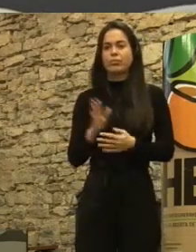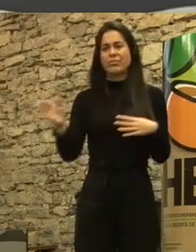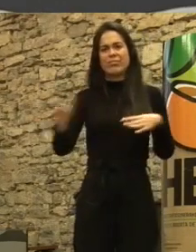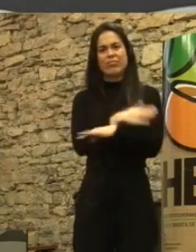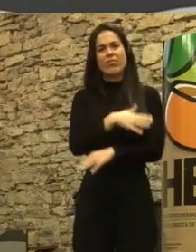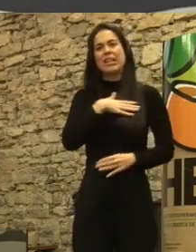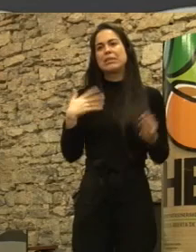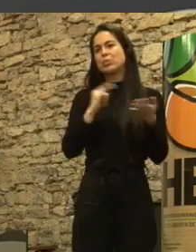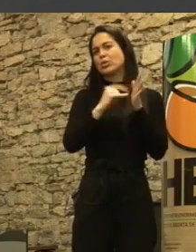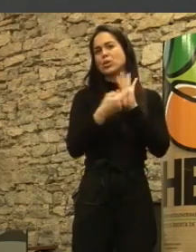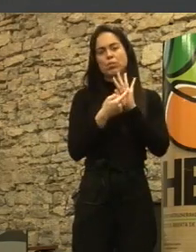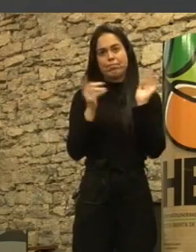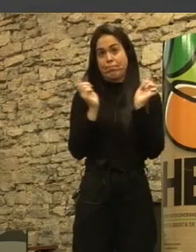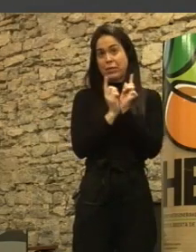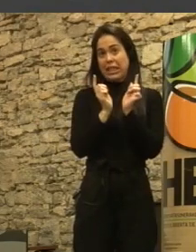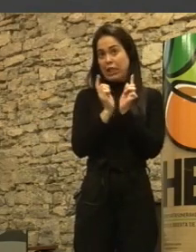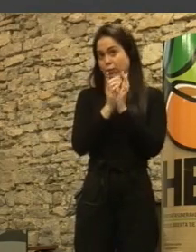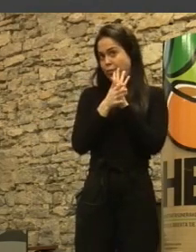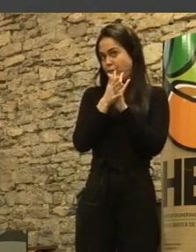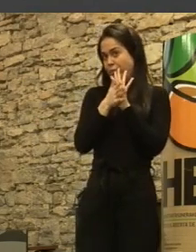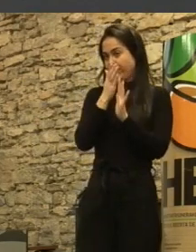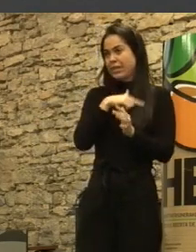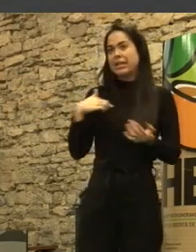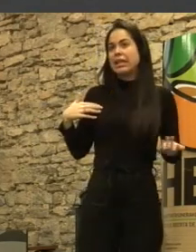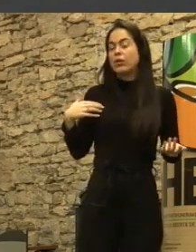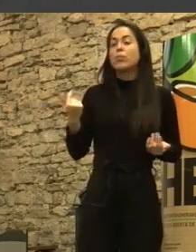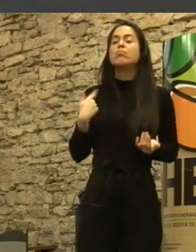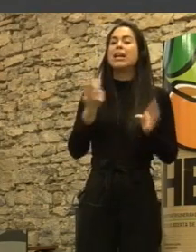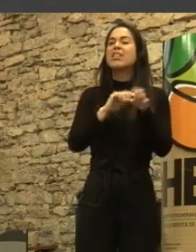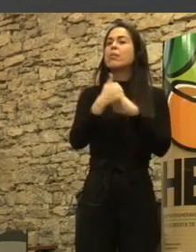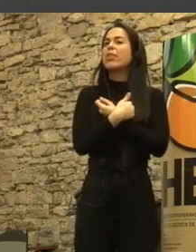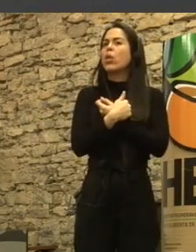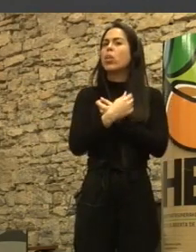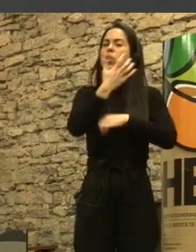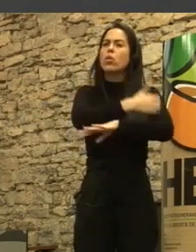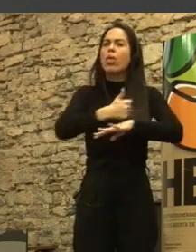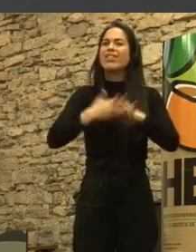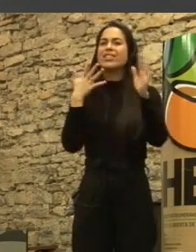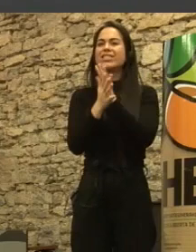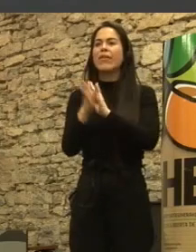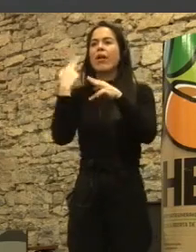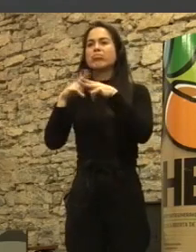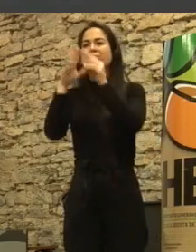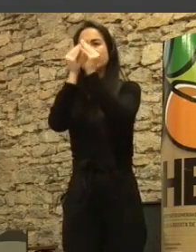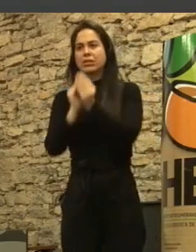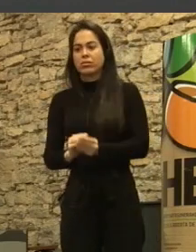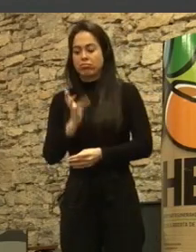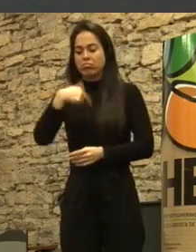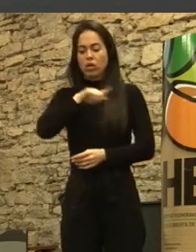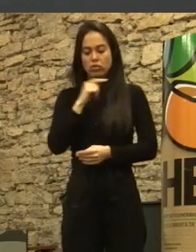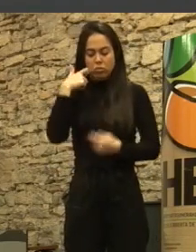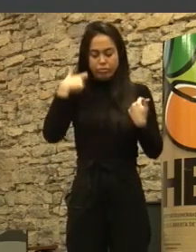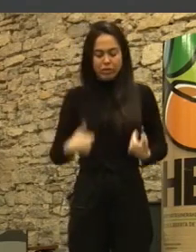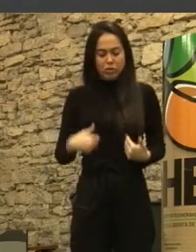este pequeño proyecto que se llama, bueno, venimos a hablar de participación ciudadana, que participación ciudadana es hacer política. O sea, esto es hacer política. Somos seres políticos, la política que